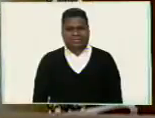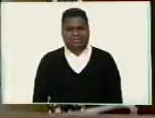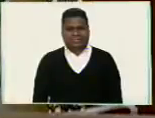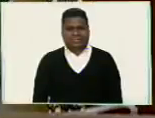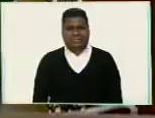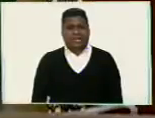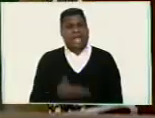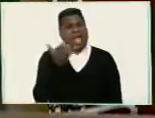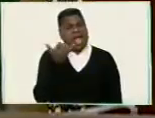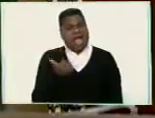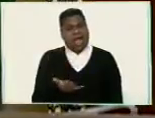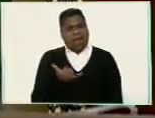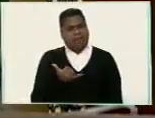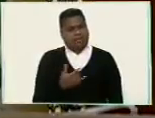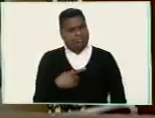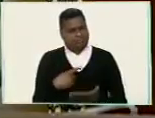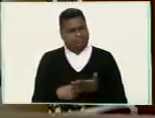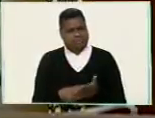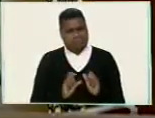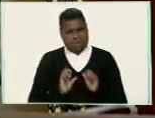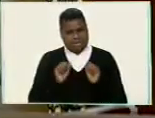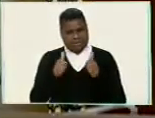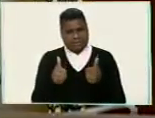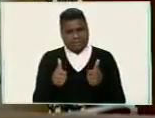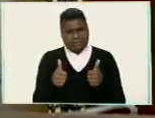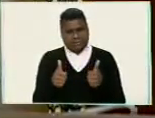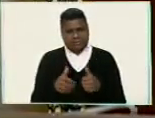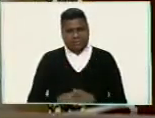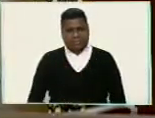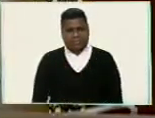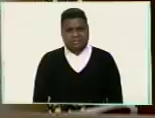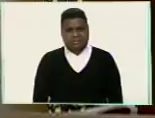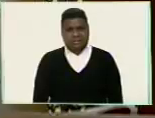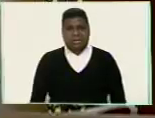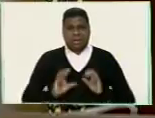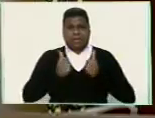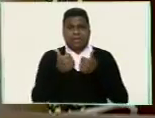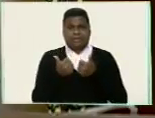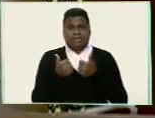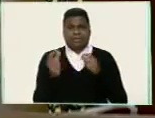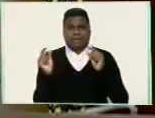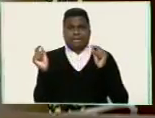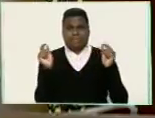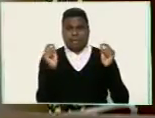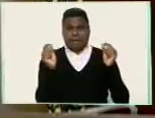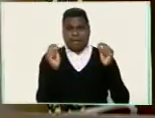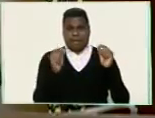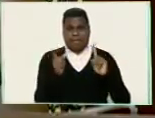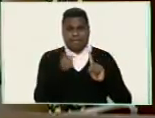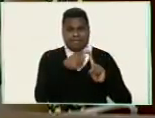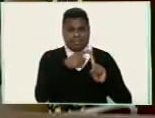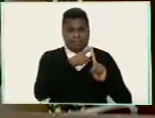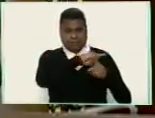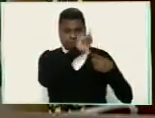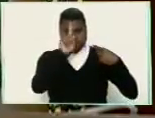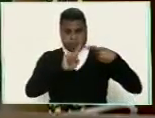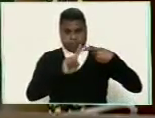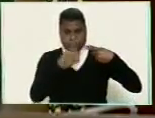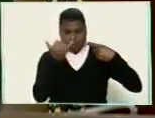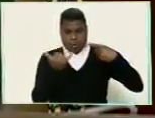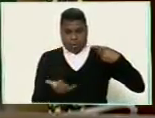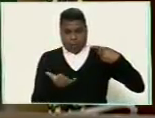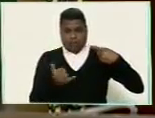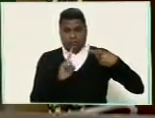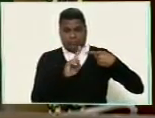Bueno, vamos a proceder a iniciar el debate del primer punto del orden del día. Sabemos